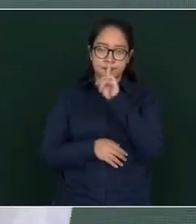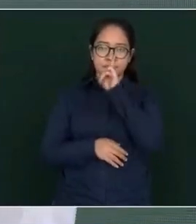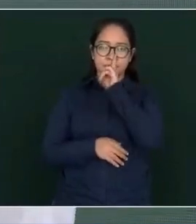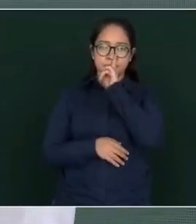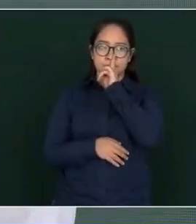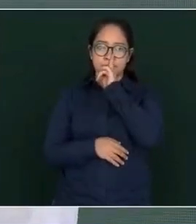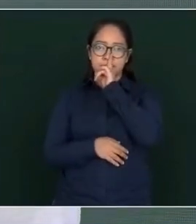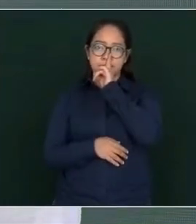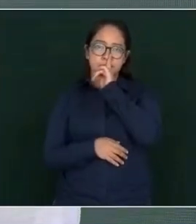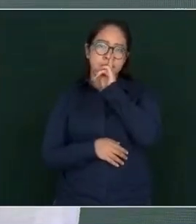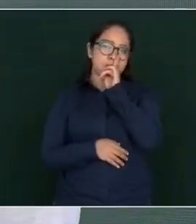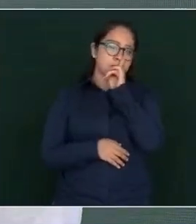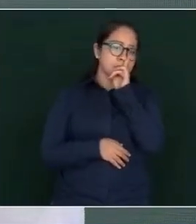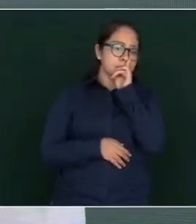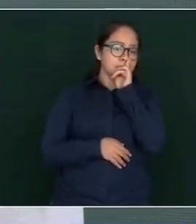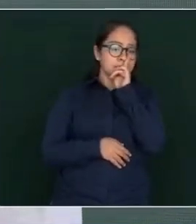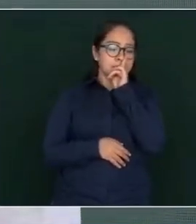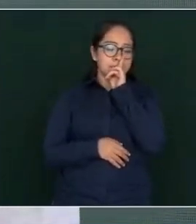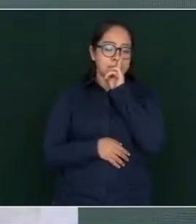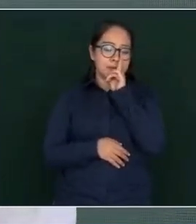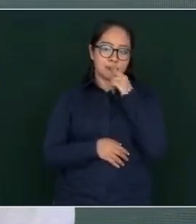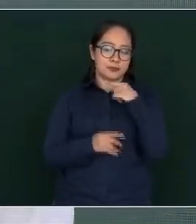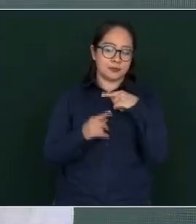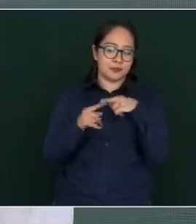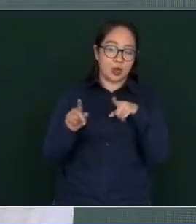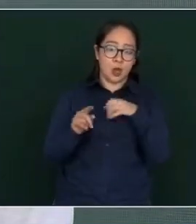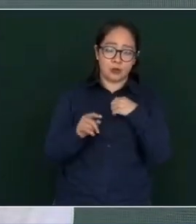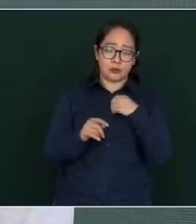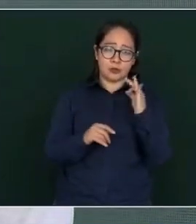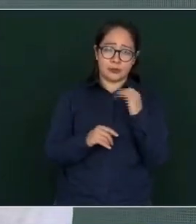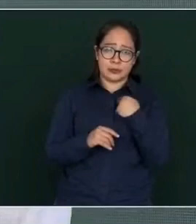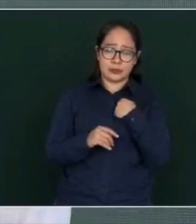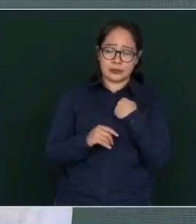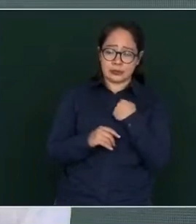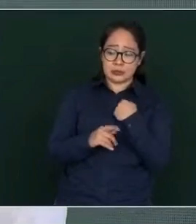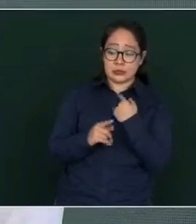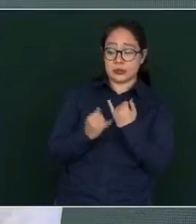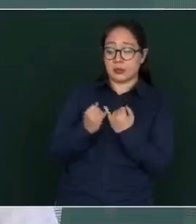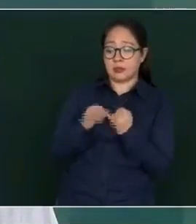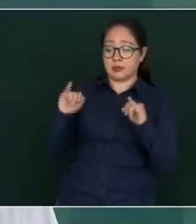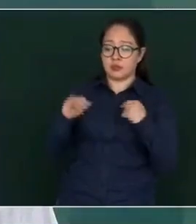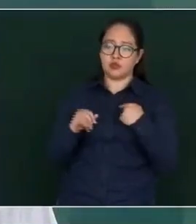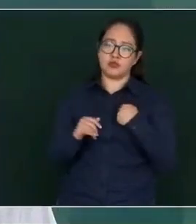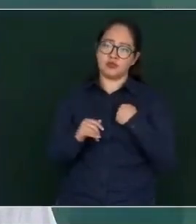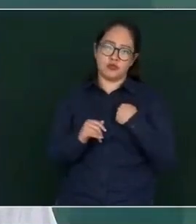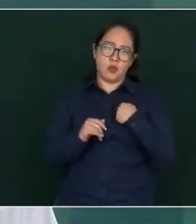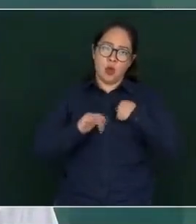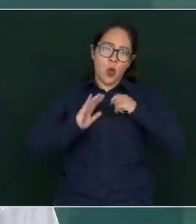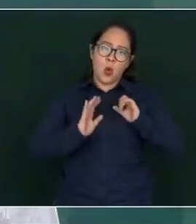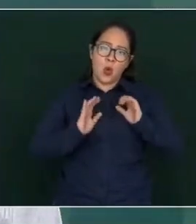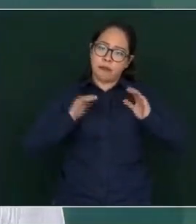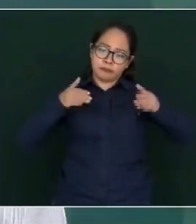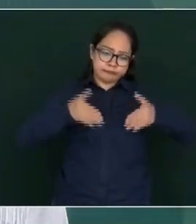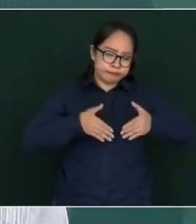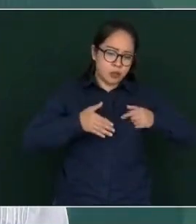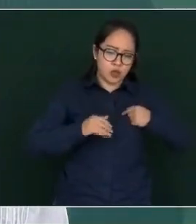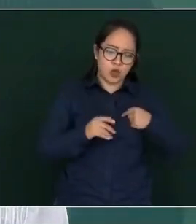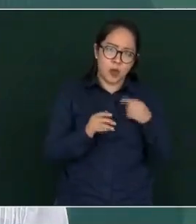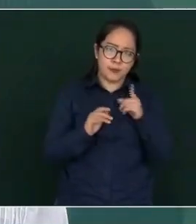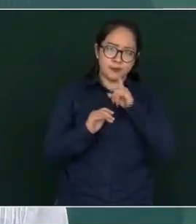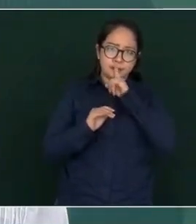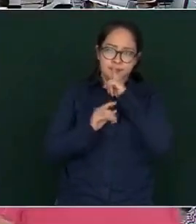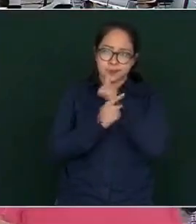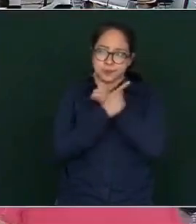o decir, yo soy independiente, yo soy centrista, Yo soy moderado.